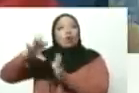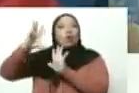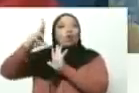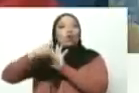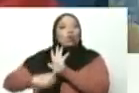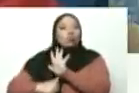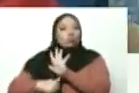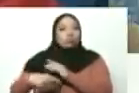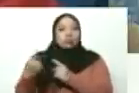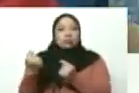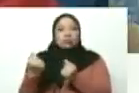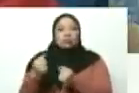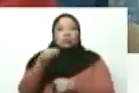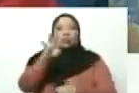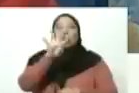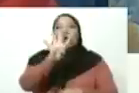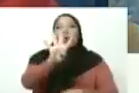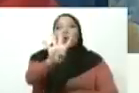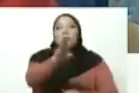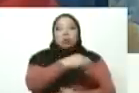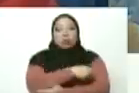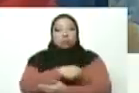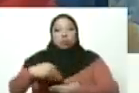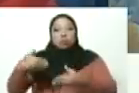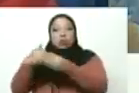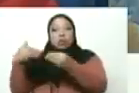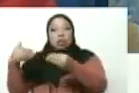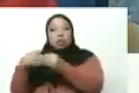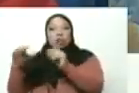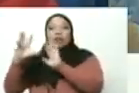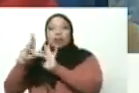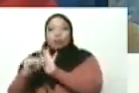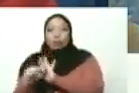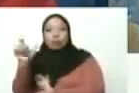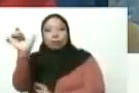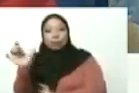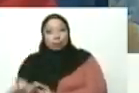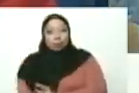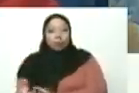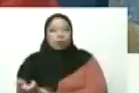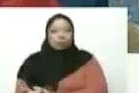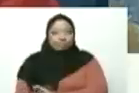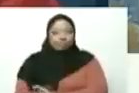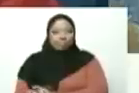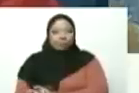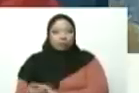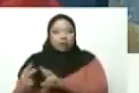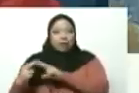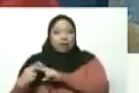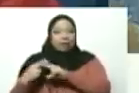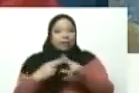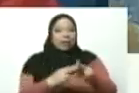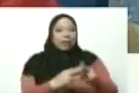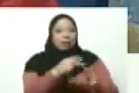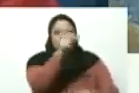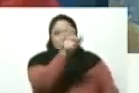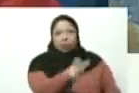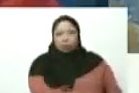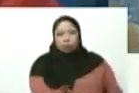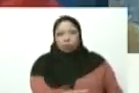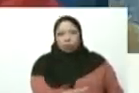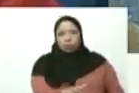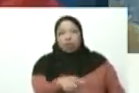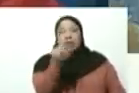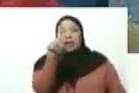monto de más de 4 millones de dólares vean ustedes en vez de entregarnos a esta persona que